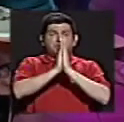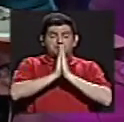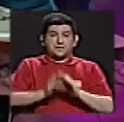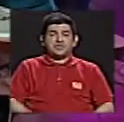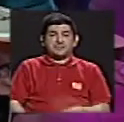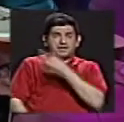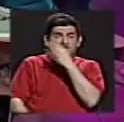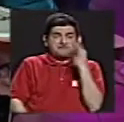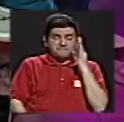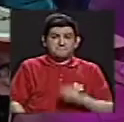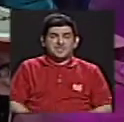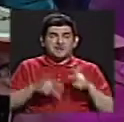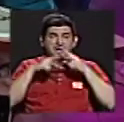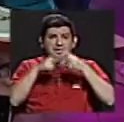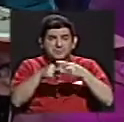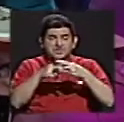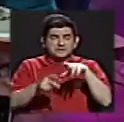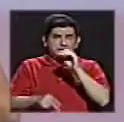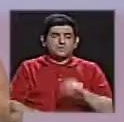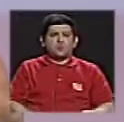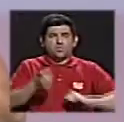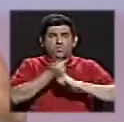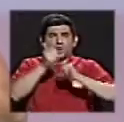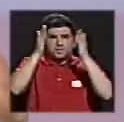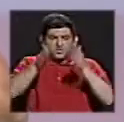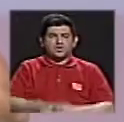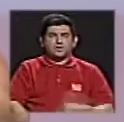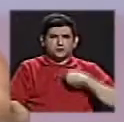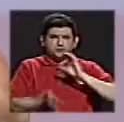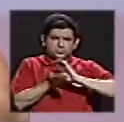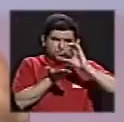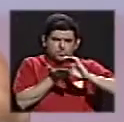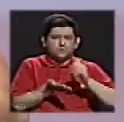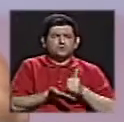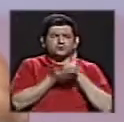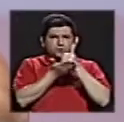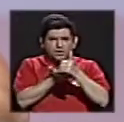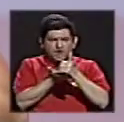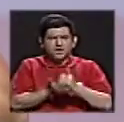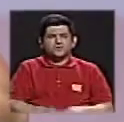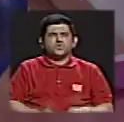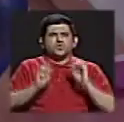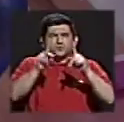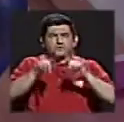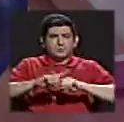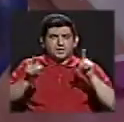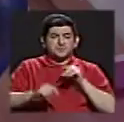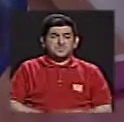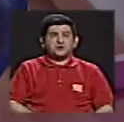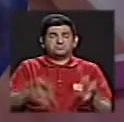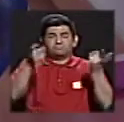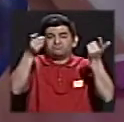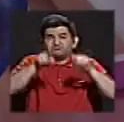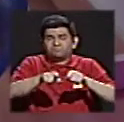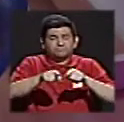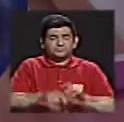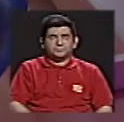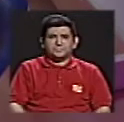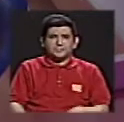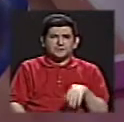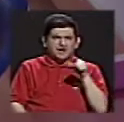la parcela o consiga fiadores. Hice un curso y nos iban a ayudar, pero a la hora de las horas eso fue lo que pasó. ¿cómo